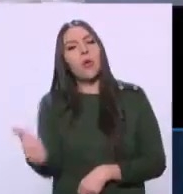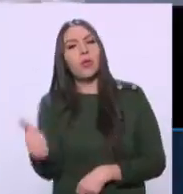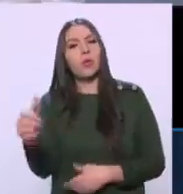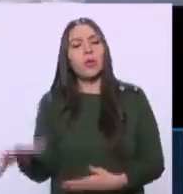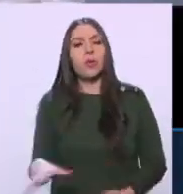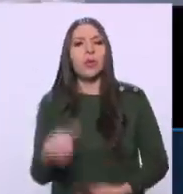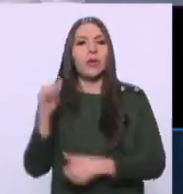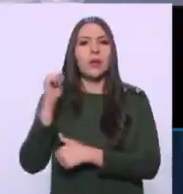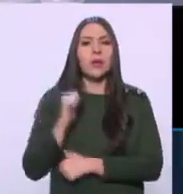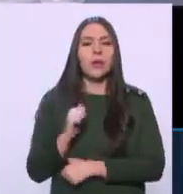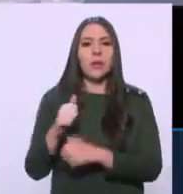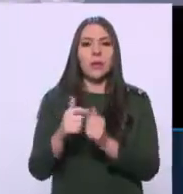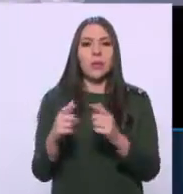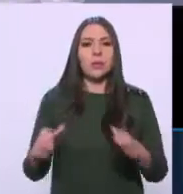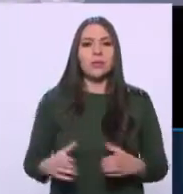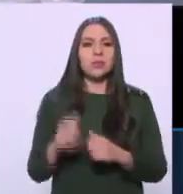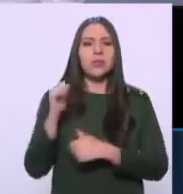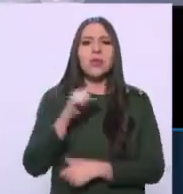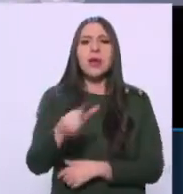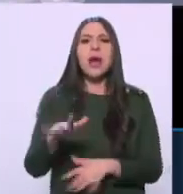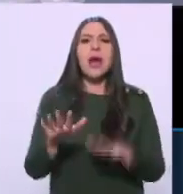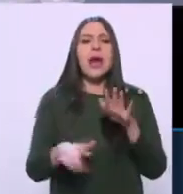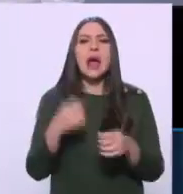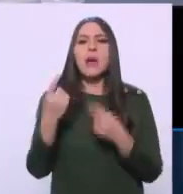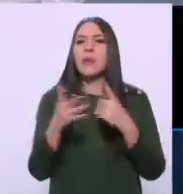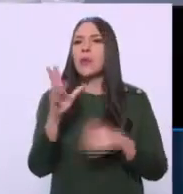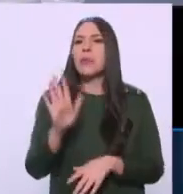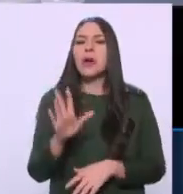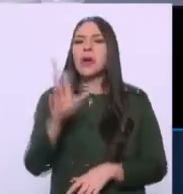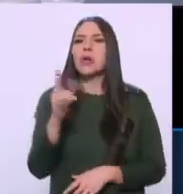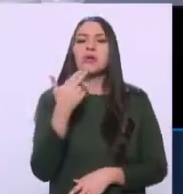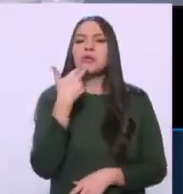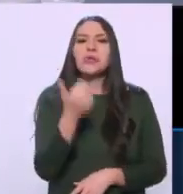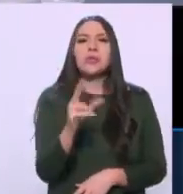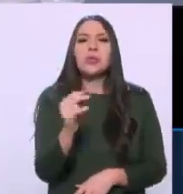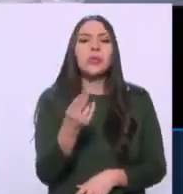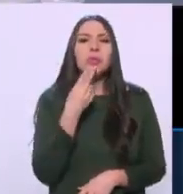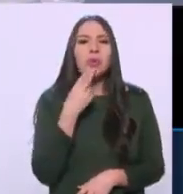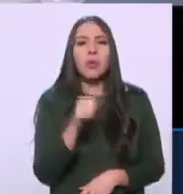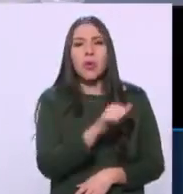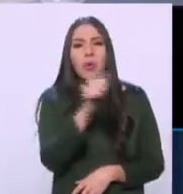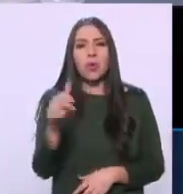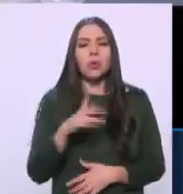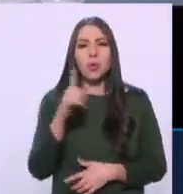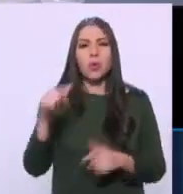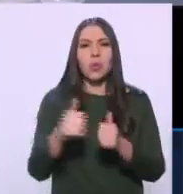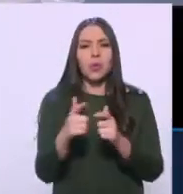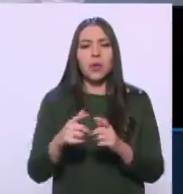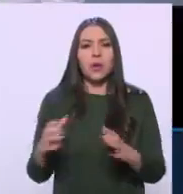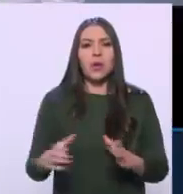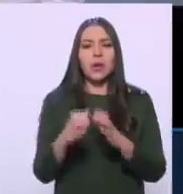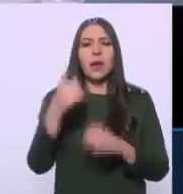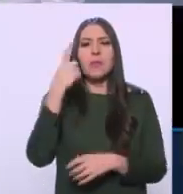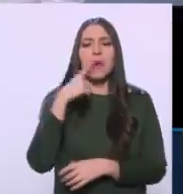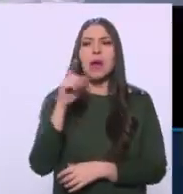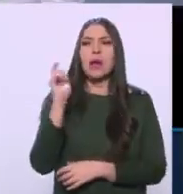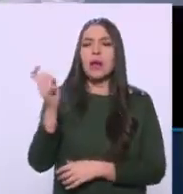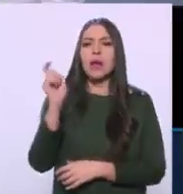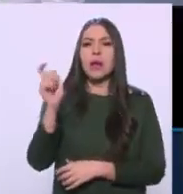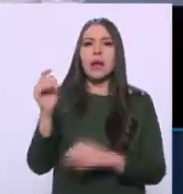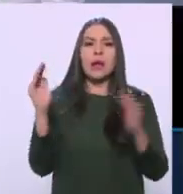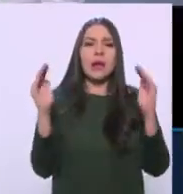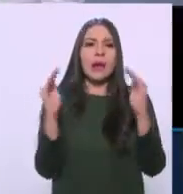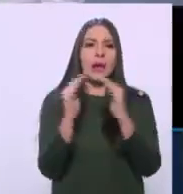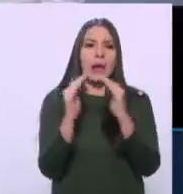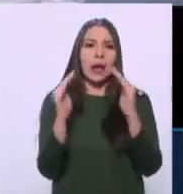visto que parece que no tienen mucha utilidad pública. Por ejemplo, había un fideicomiso que era para financiar las casas o el mantenimiento